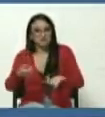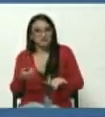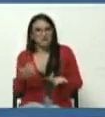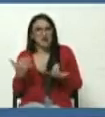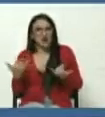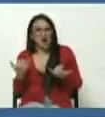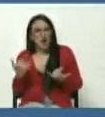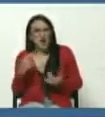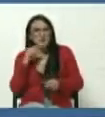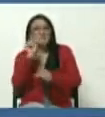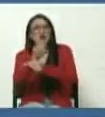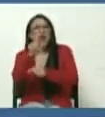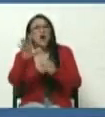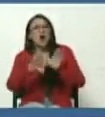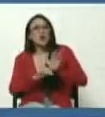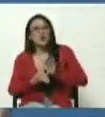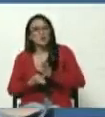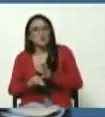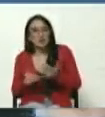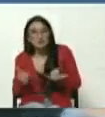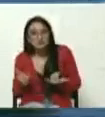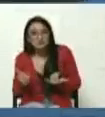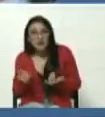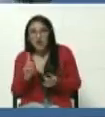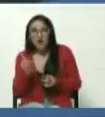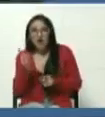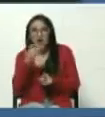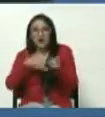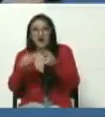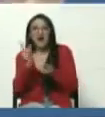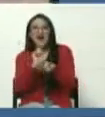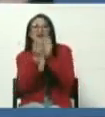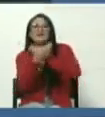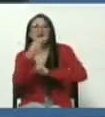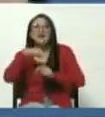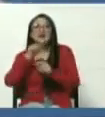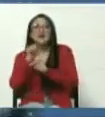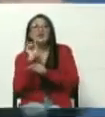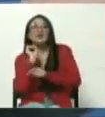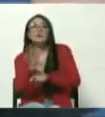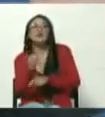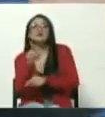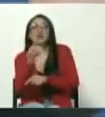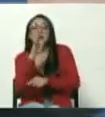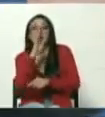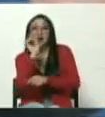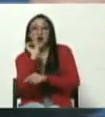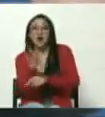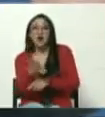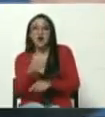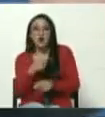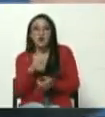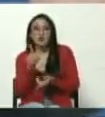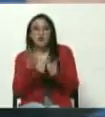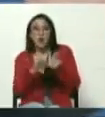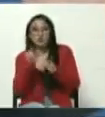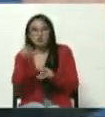Leopoldo López lo acusa de corrupto y este dice, no, el corrupto eres tú porque yo te deposité a ti a unas cuentas.